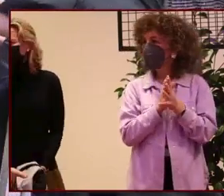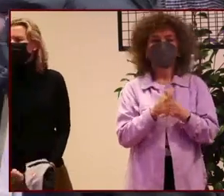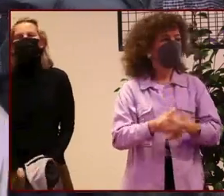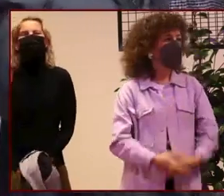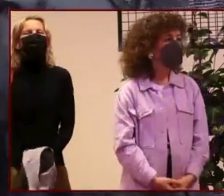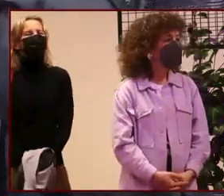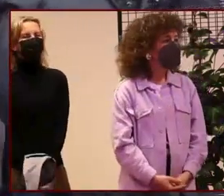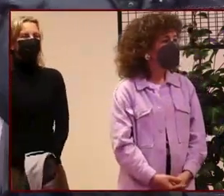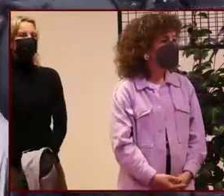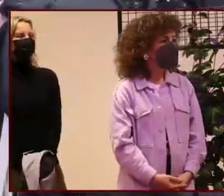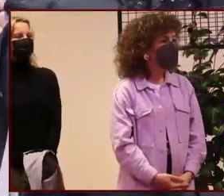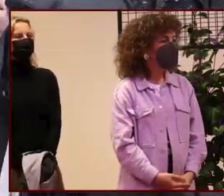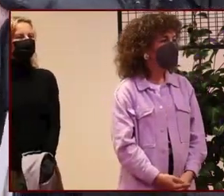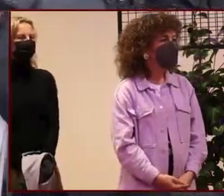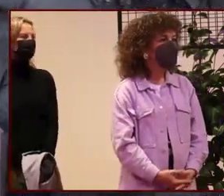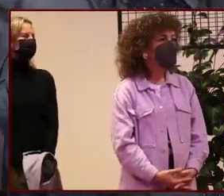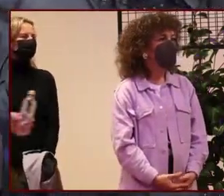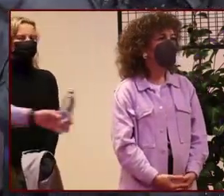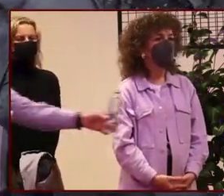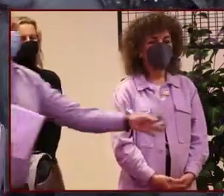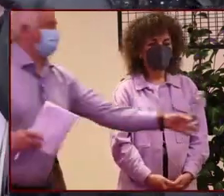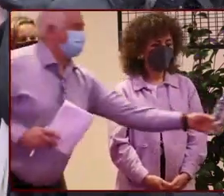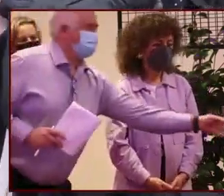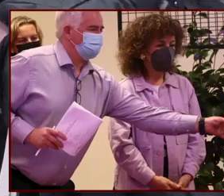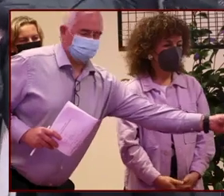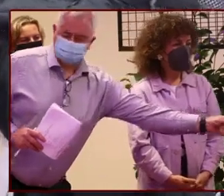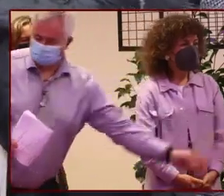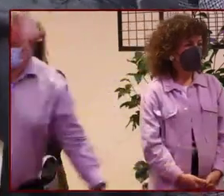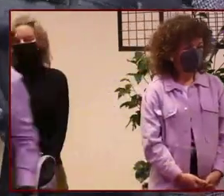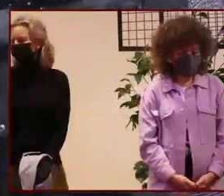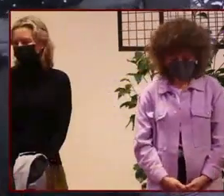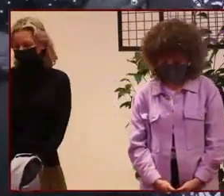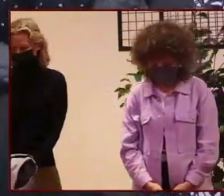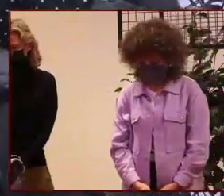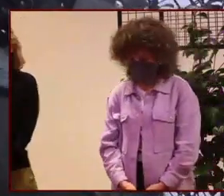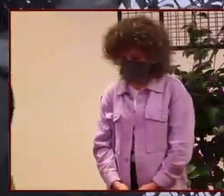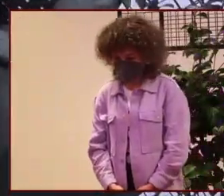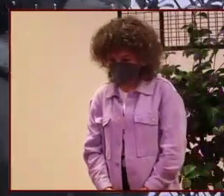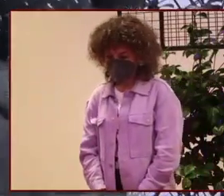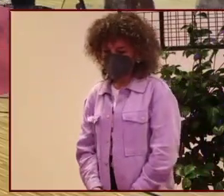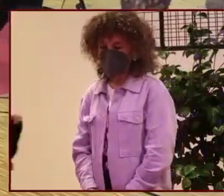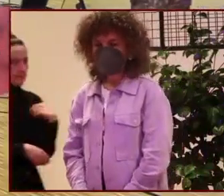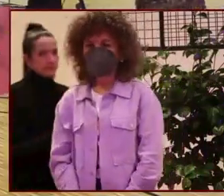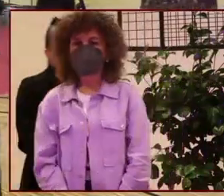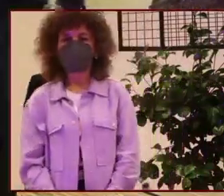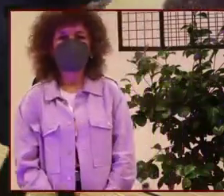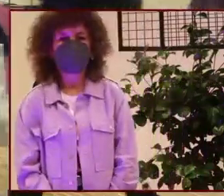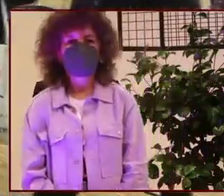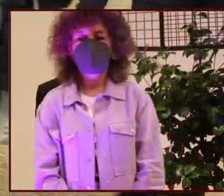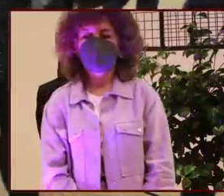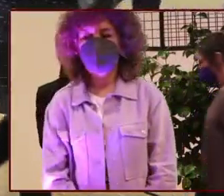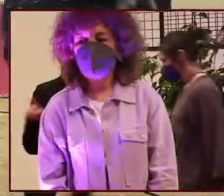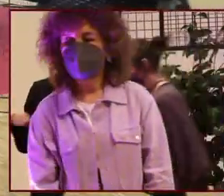y de nuevo hemos a escoitar es lembranzas a su alegría a su a forza